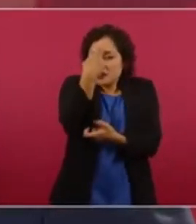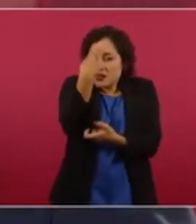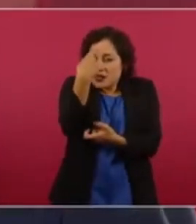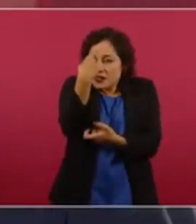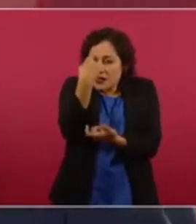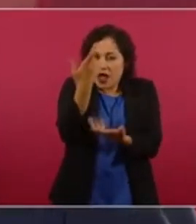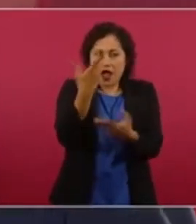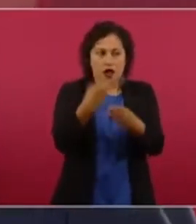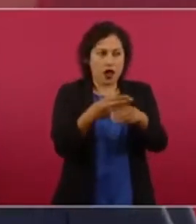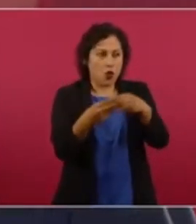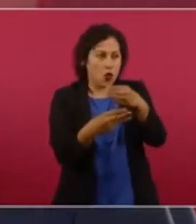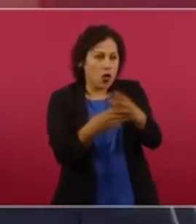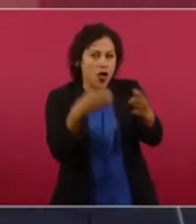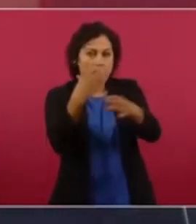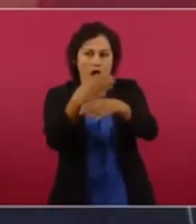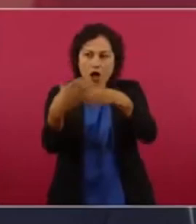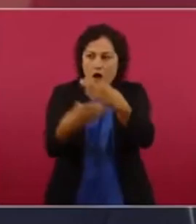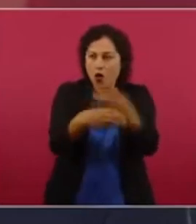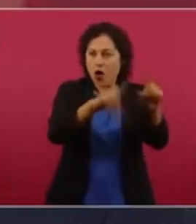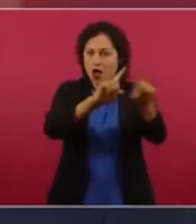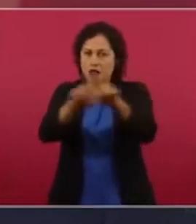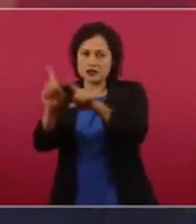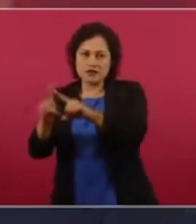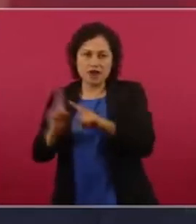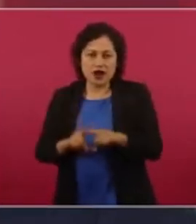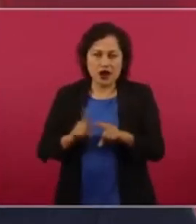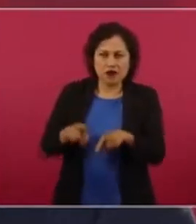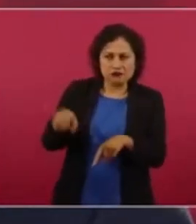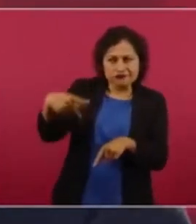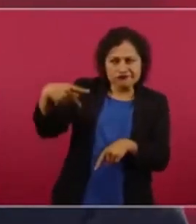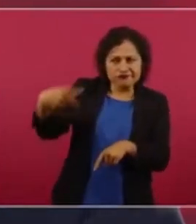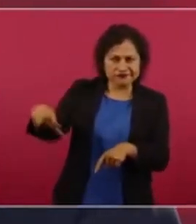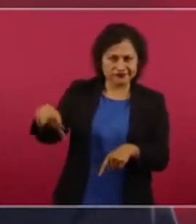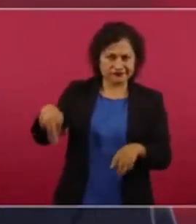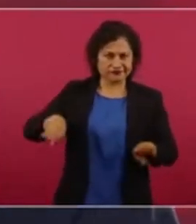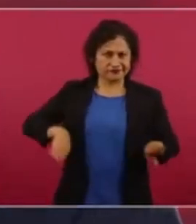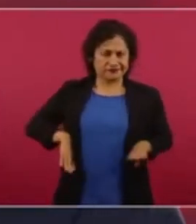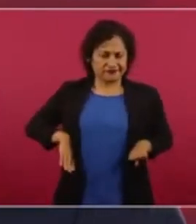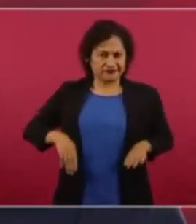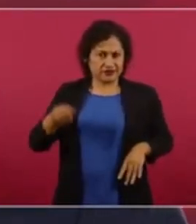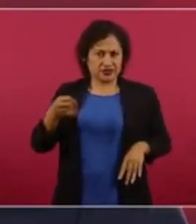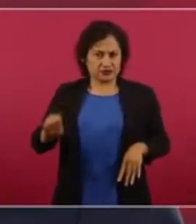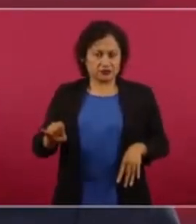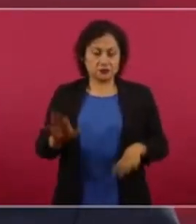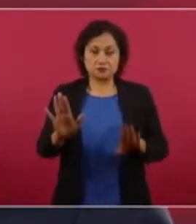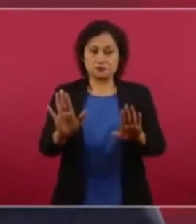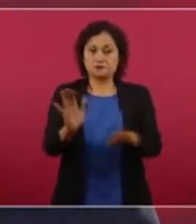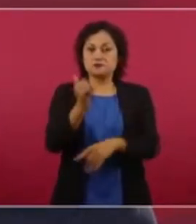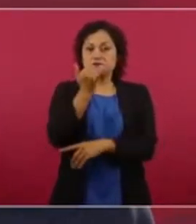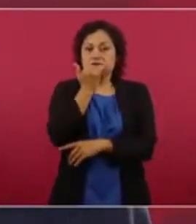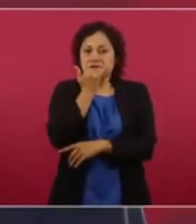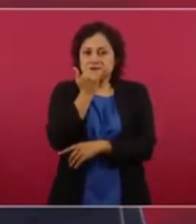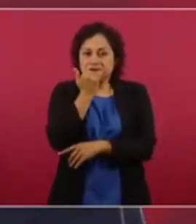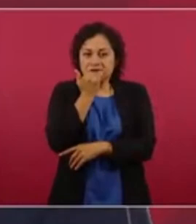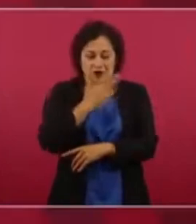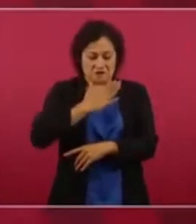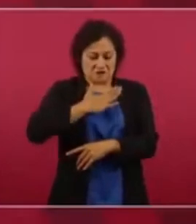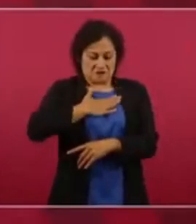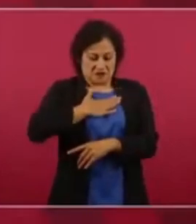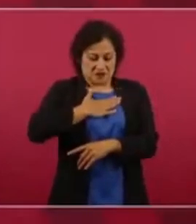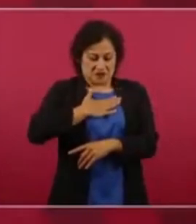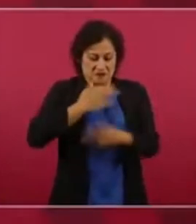a mis hijos, a la gente que quiero, a quienes me quieren. ¿Qué les